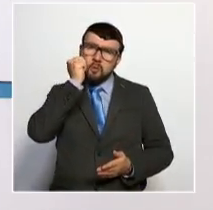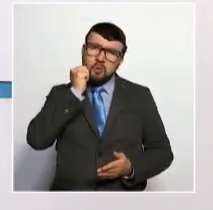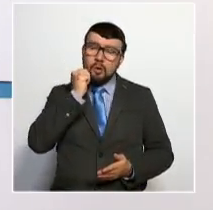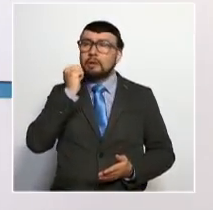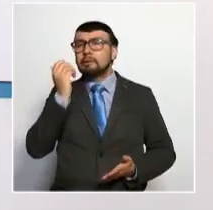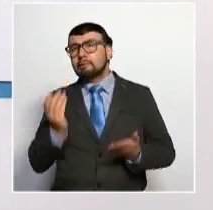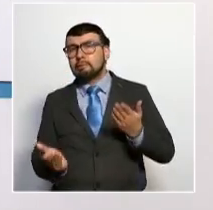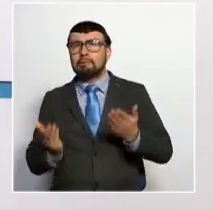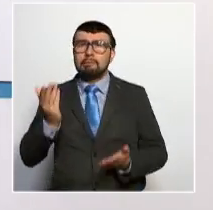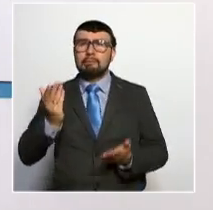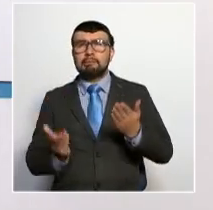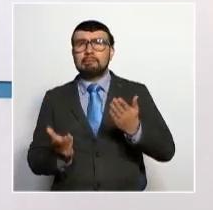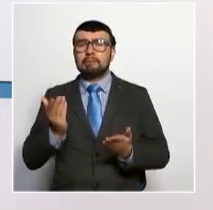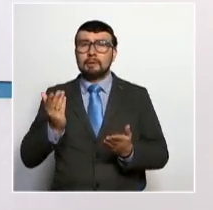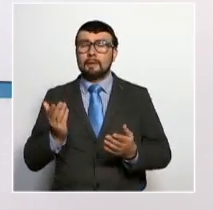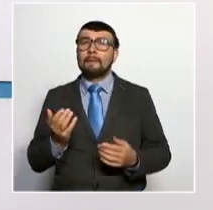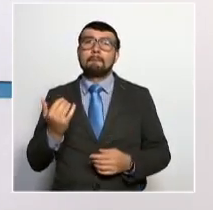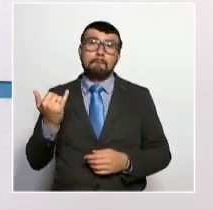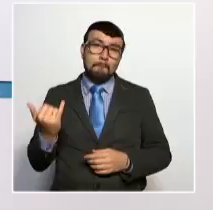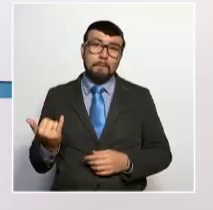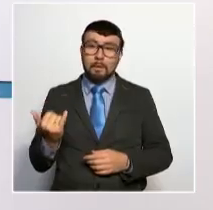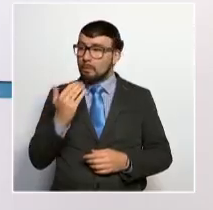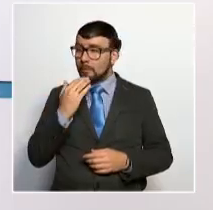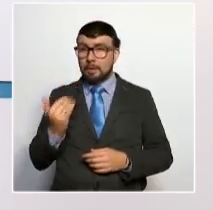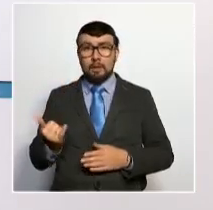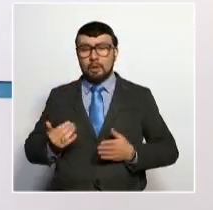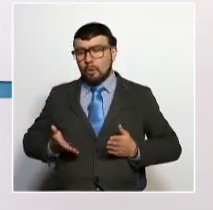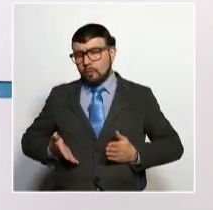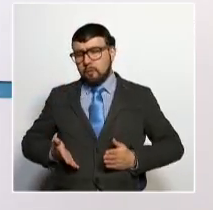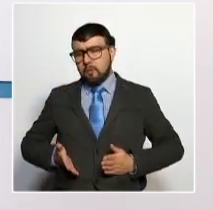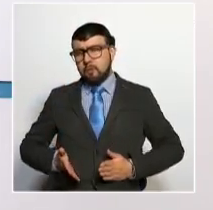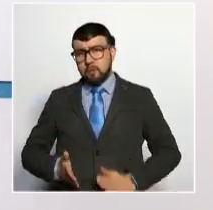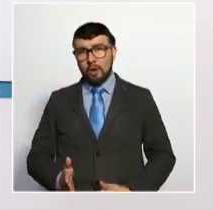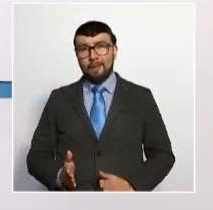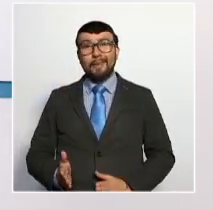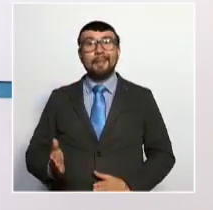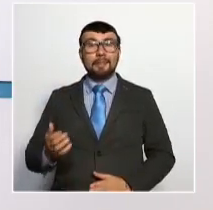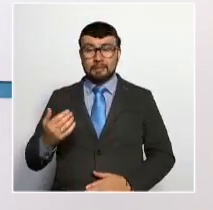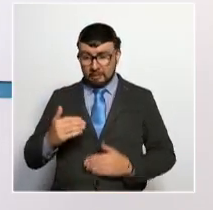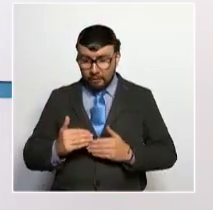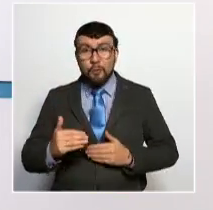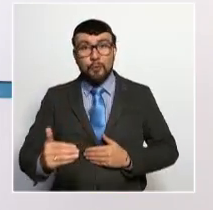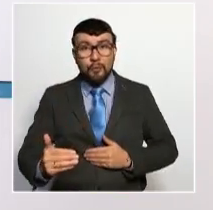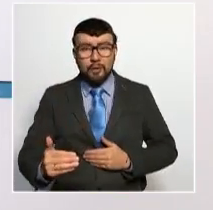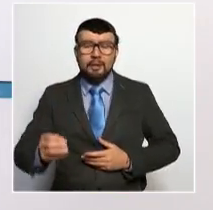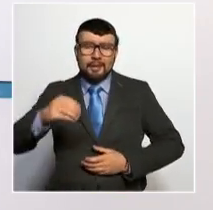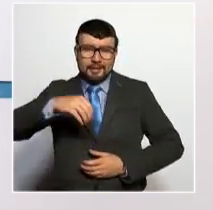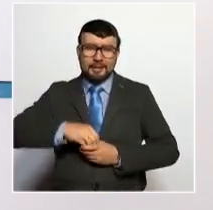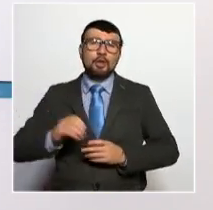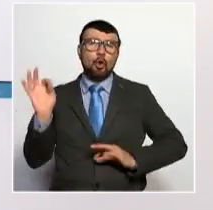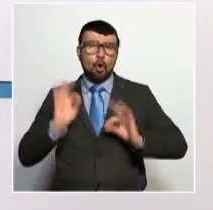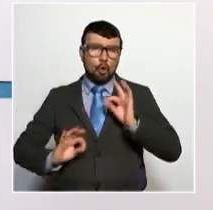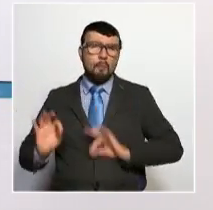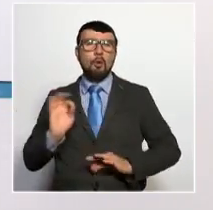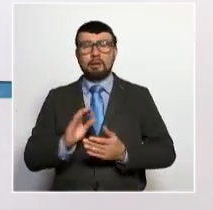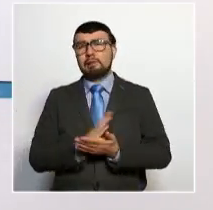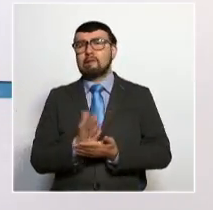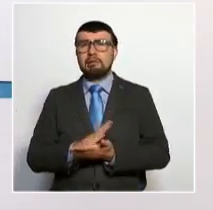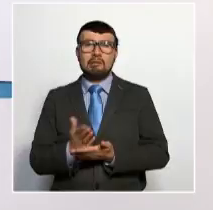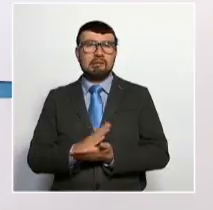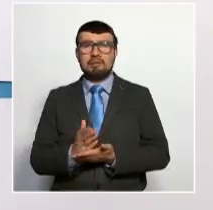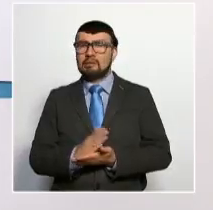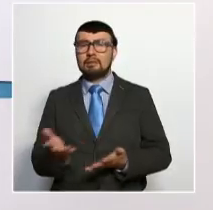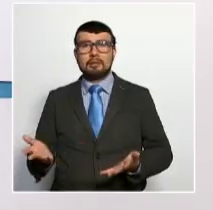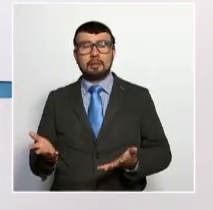inicia sus periodos menstruales, después del parto todavía hay una alteración en el eje hormonal. Entonces, mientras se restablece